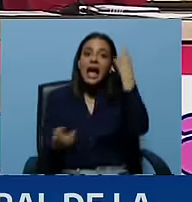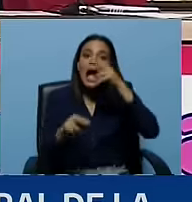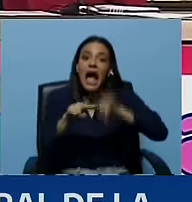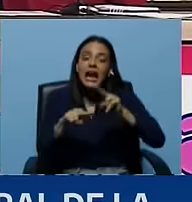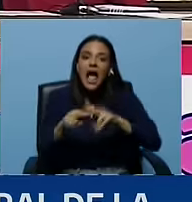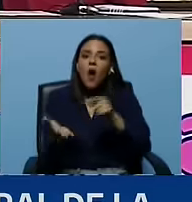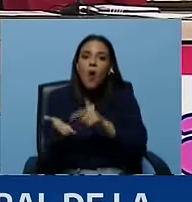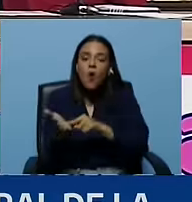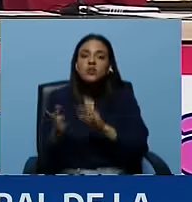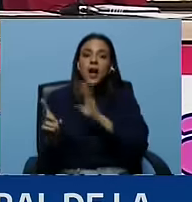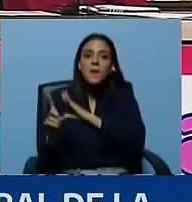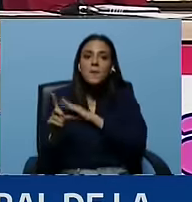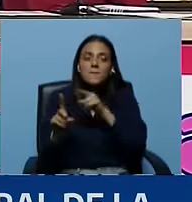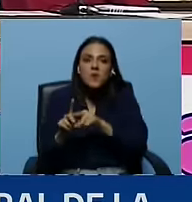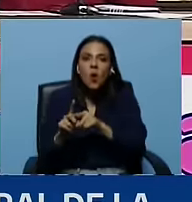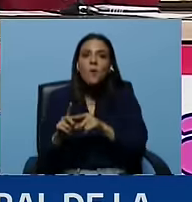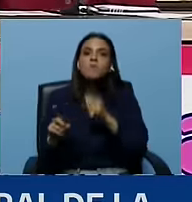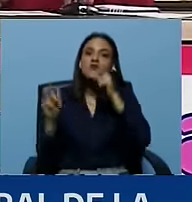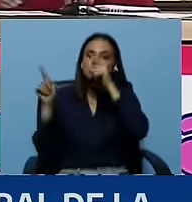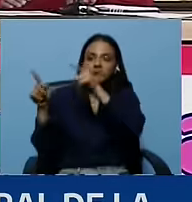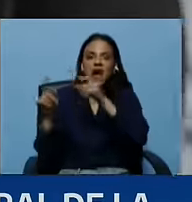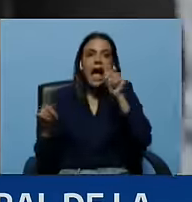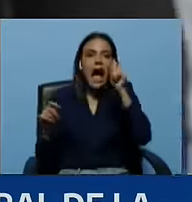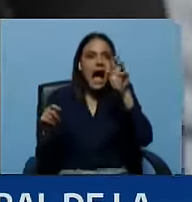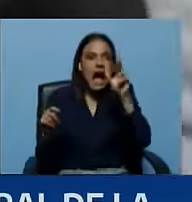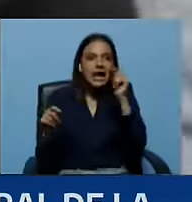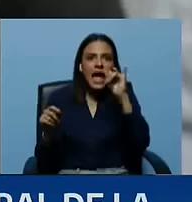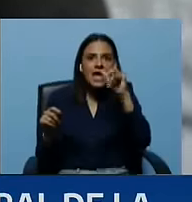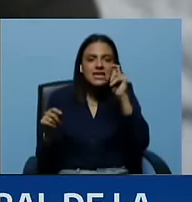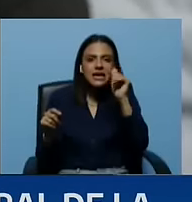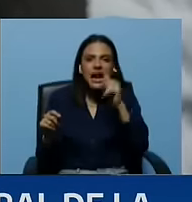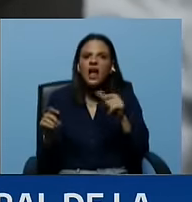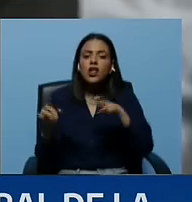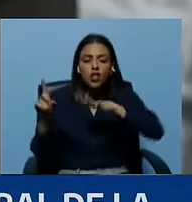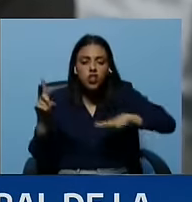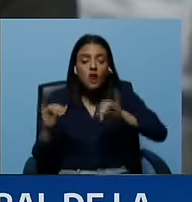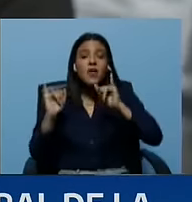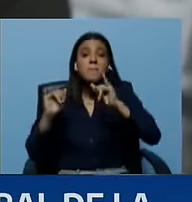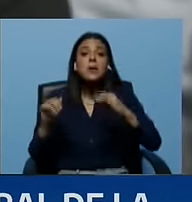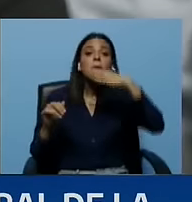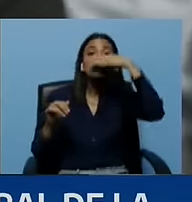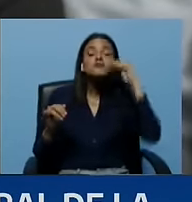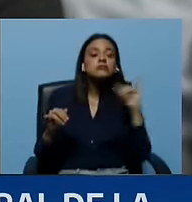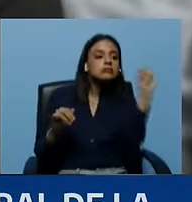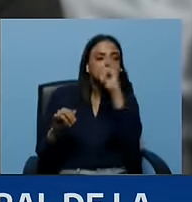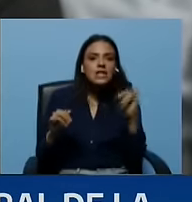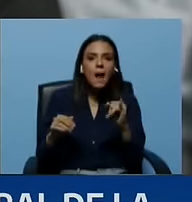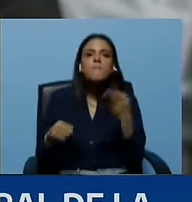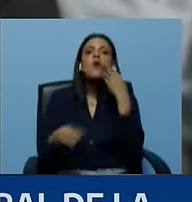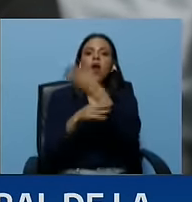de Araira. Tierra histórica por donde pasó Ezequiel Zamora.